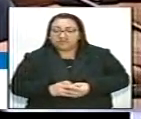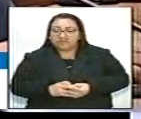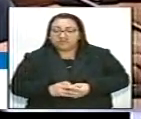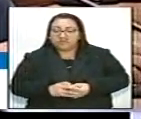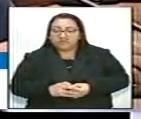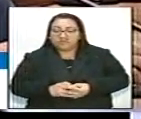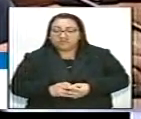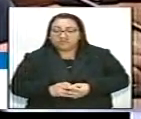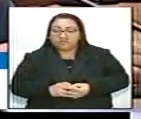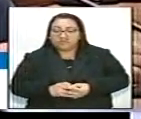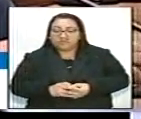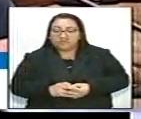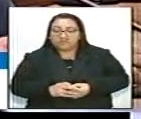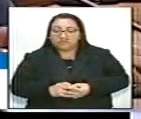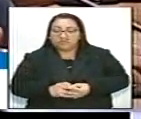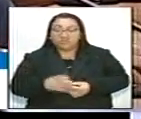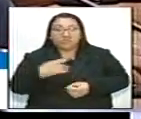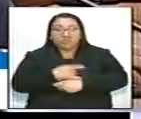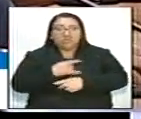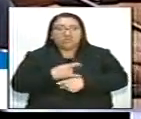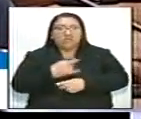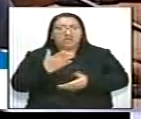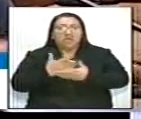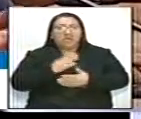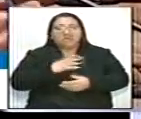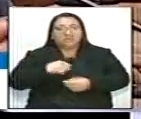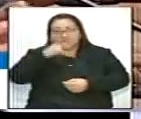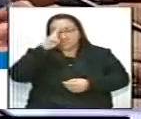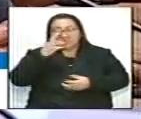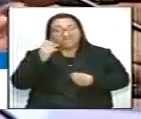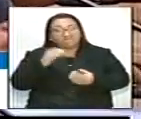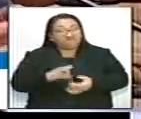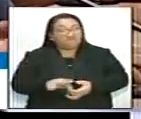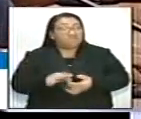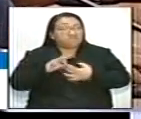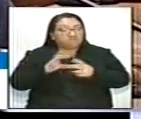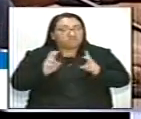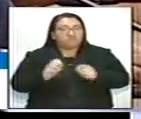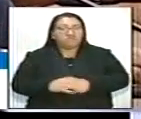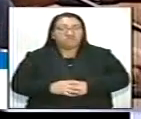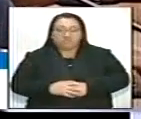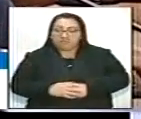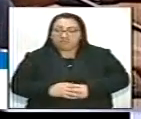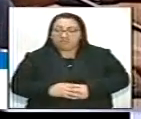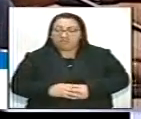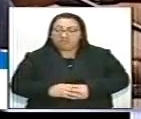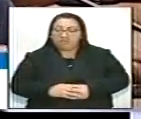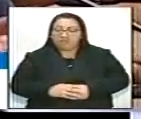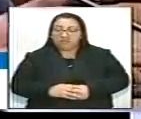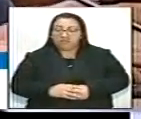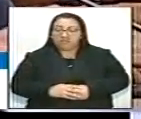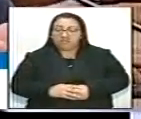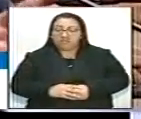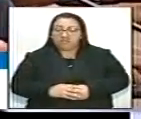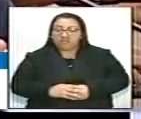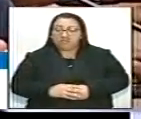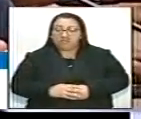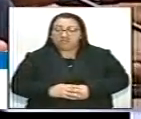perjudicando al Estado peruano. Entonces, realmente es bien delicado el tema y Se ha